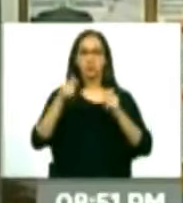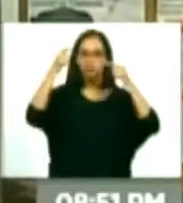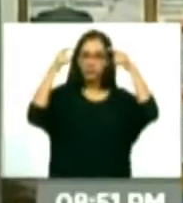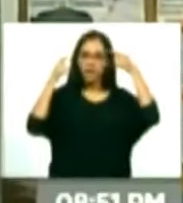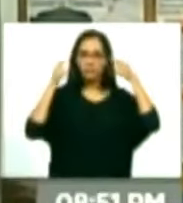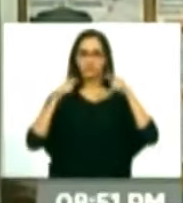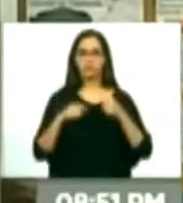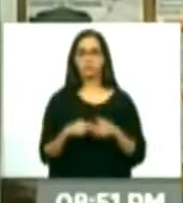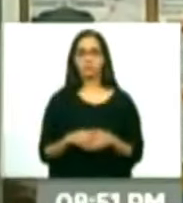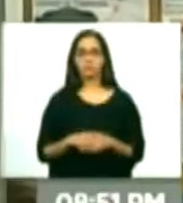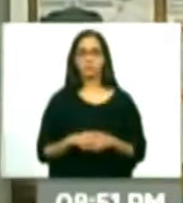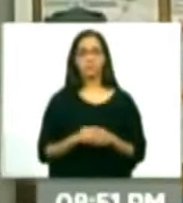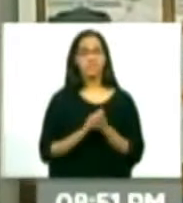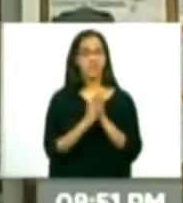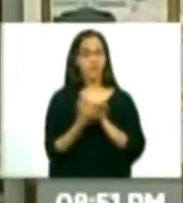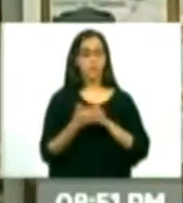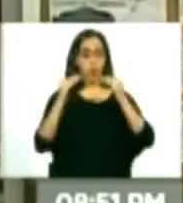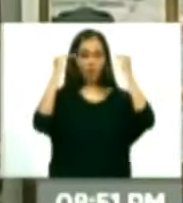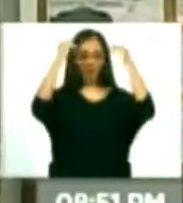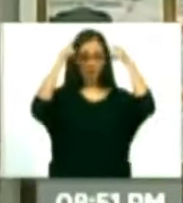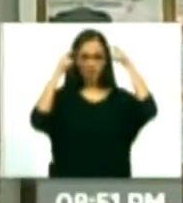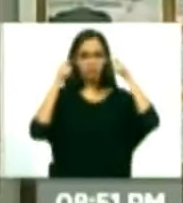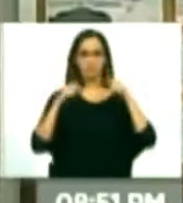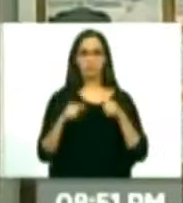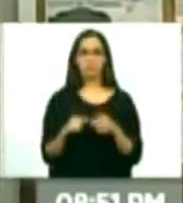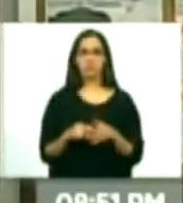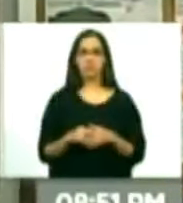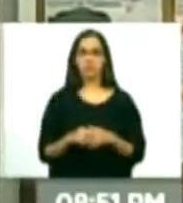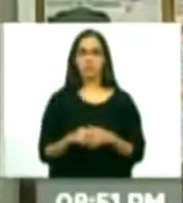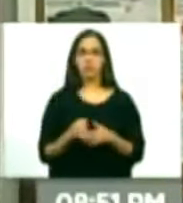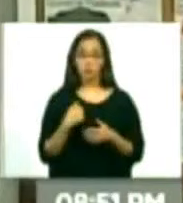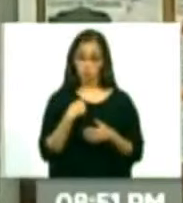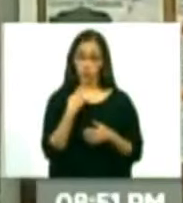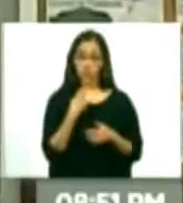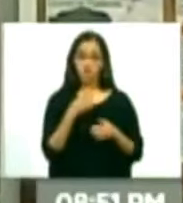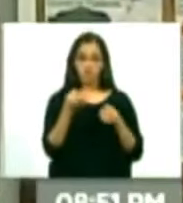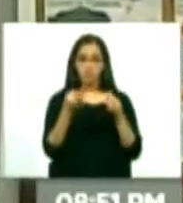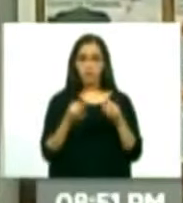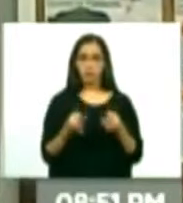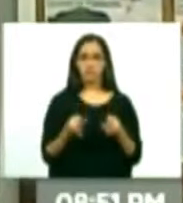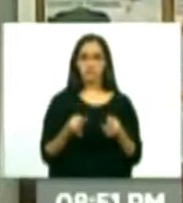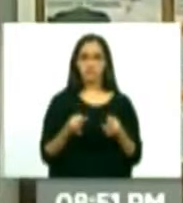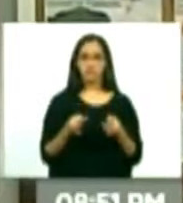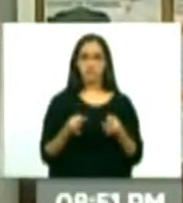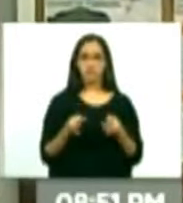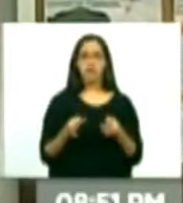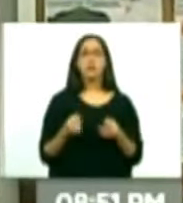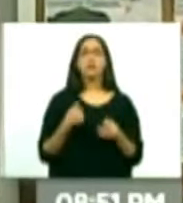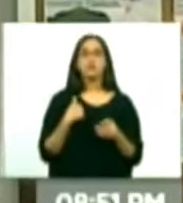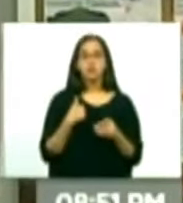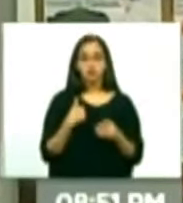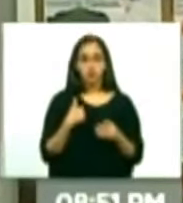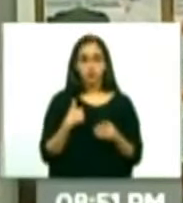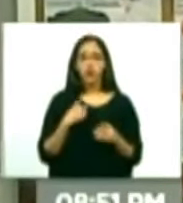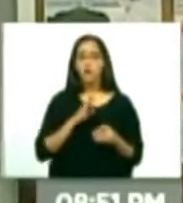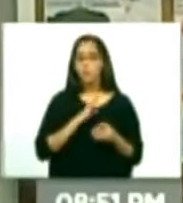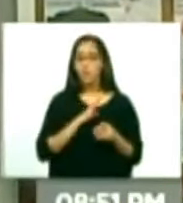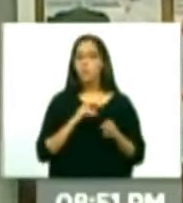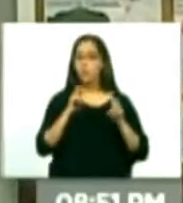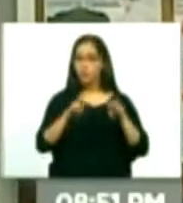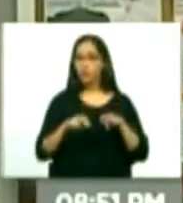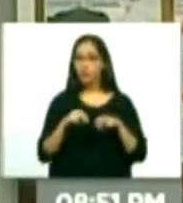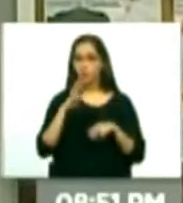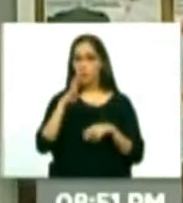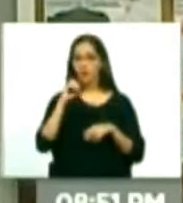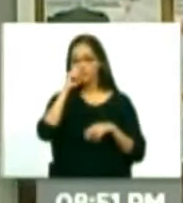Se acabó con el comandante Hugo Chávez. Y uno lo dice con propiedad. Yo vengo de ahí, de un campo, bueno, hace 30, no, hace